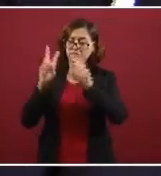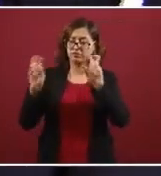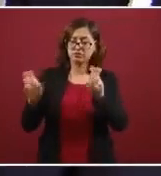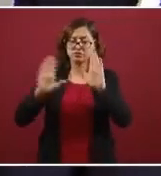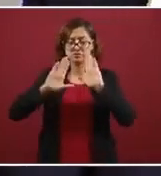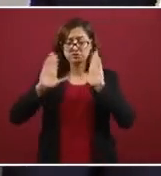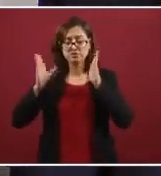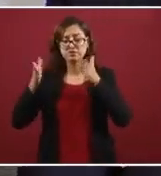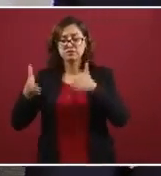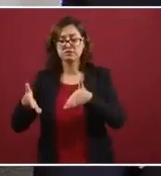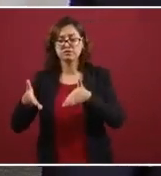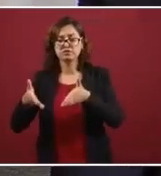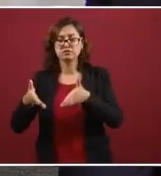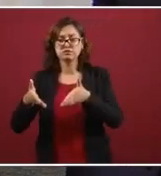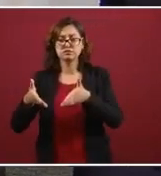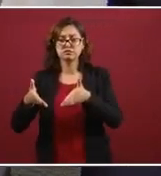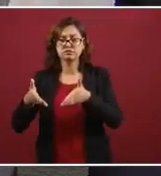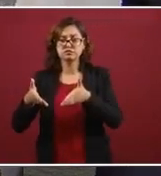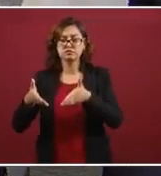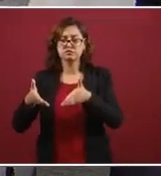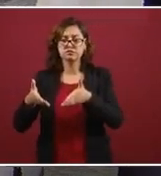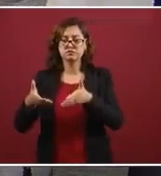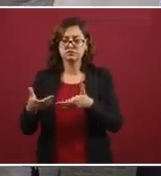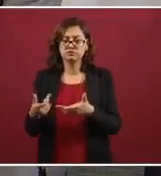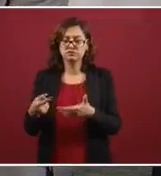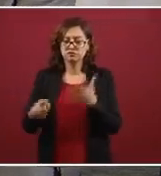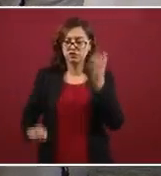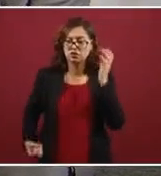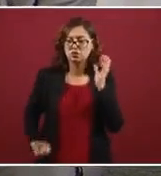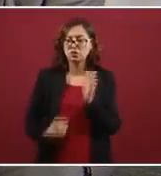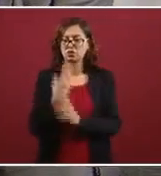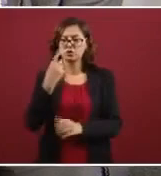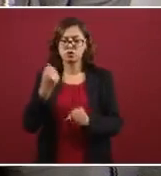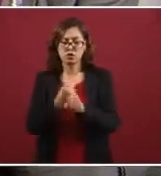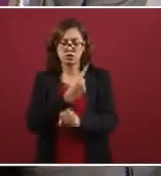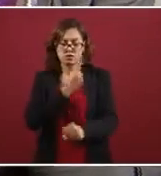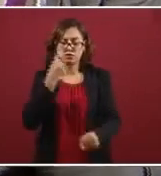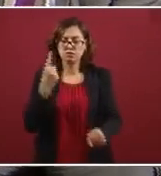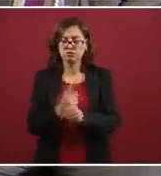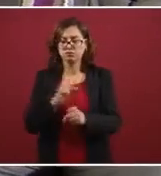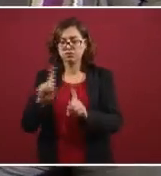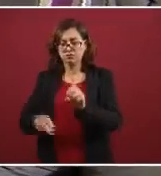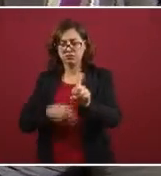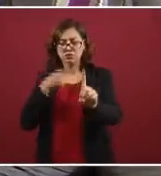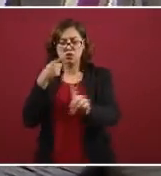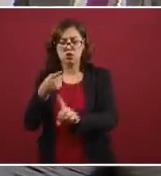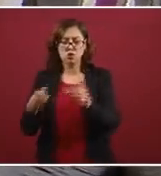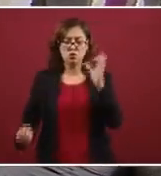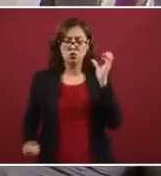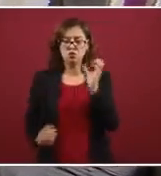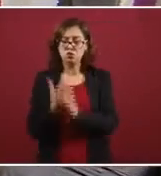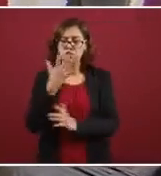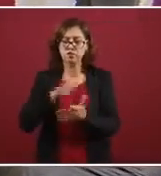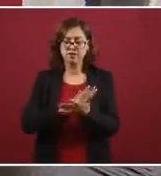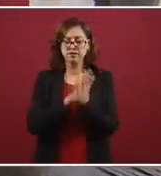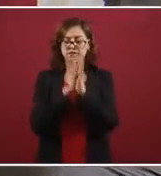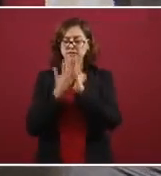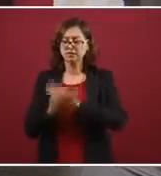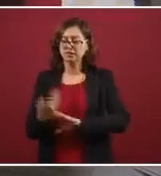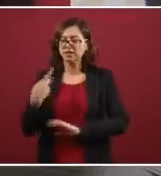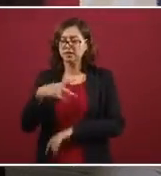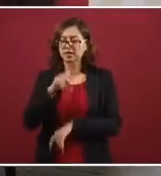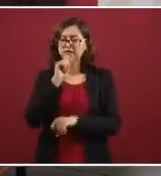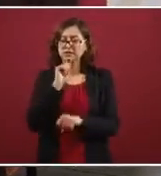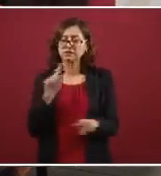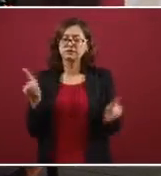tiene sus logros, que tiene sus nuevas oportunidades y sus nuevas transformaciones, pero que tiene también, como lo